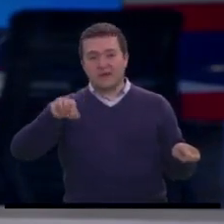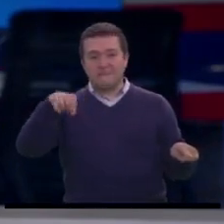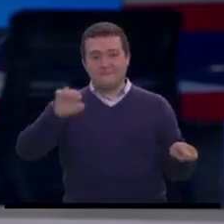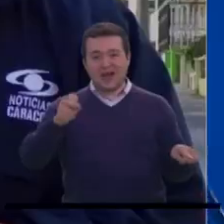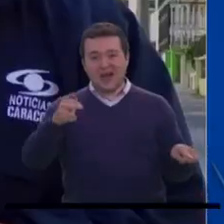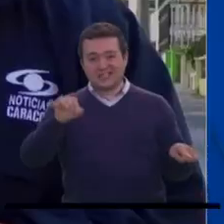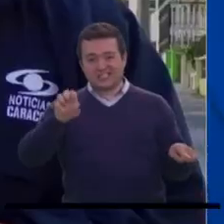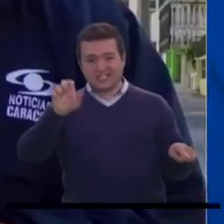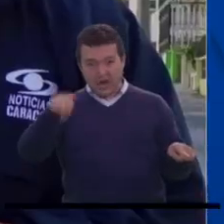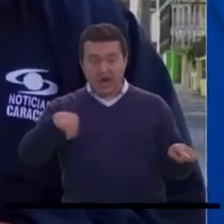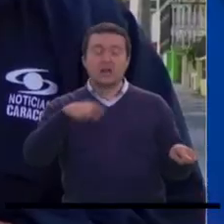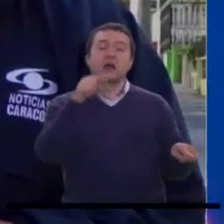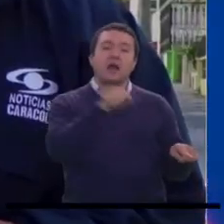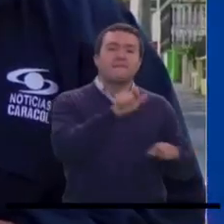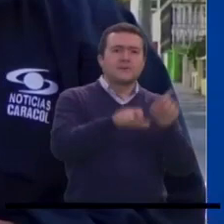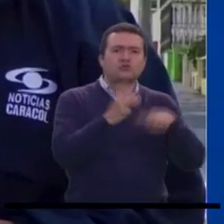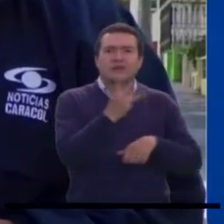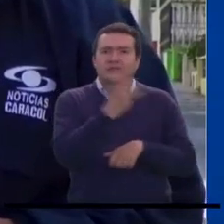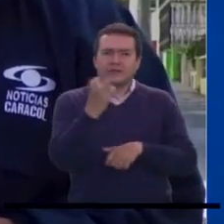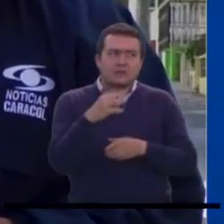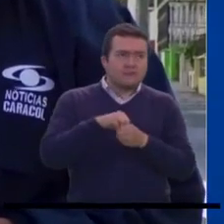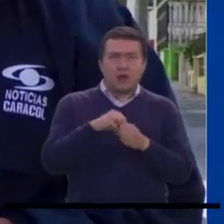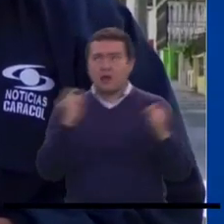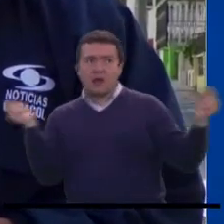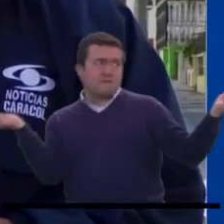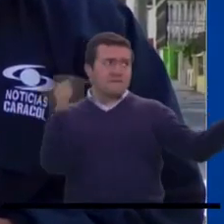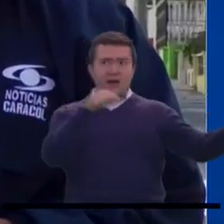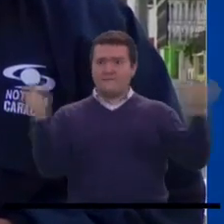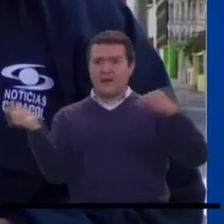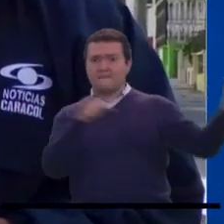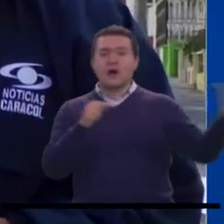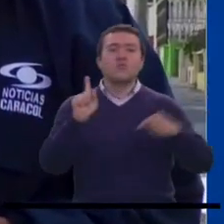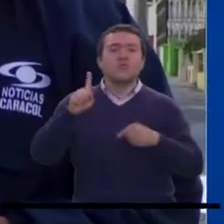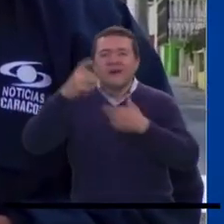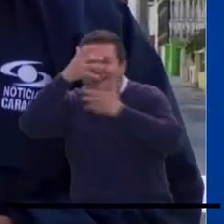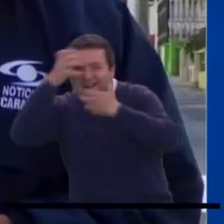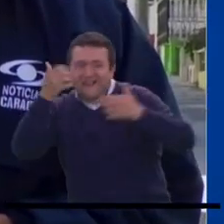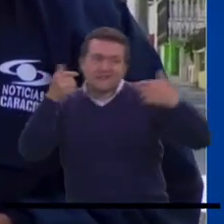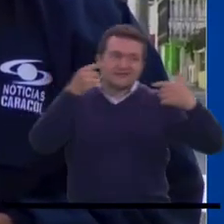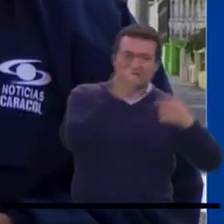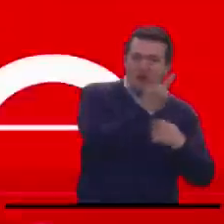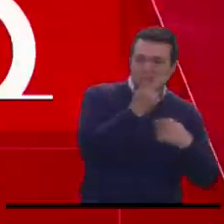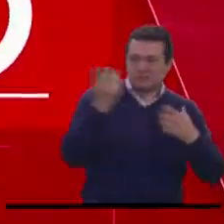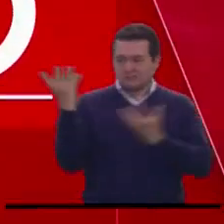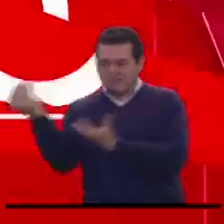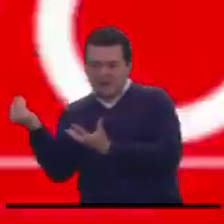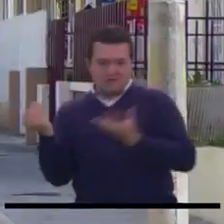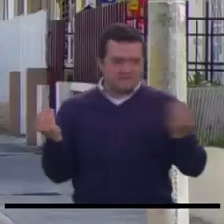que se están disputando el territorio. David Sánchez, ¿qué dicen las autoridades?